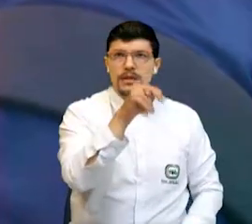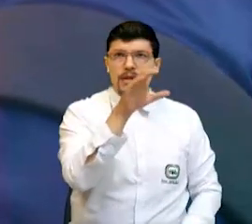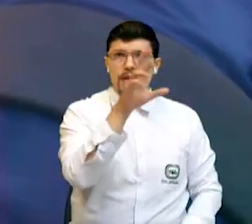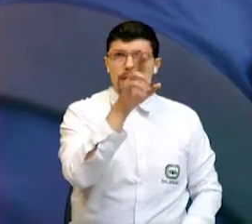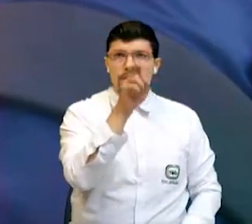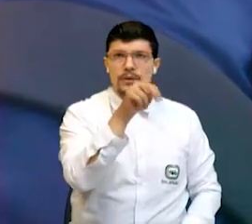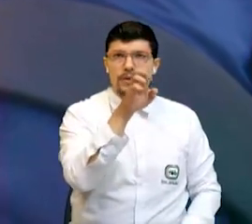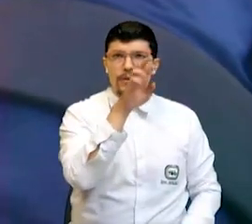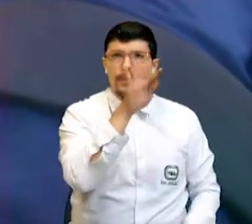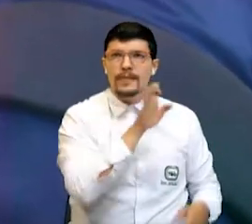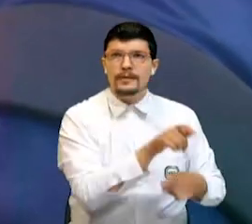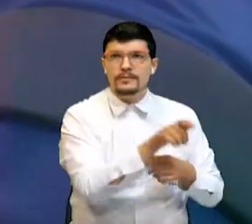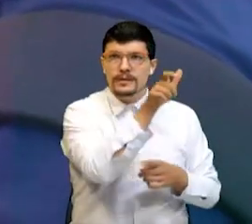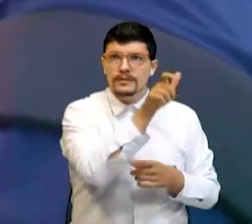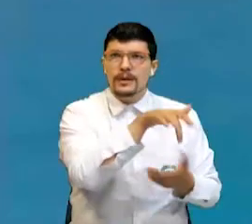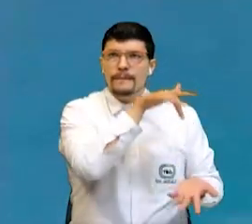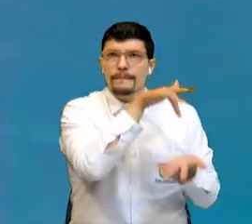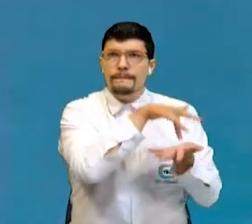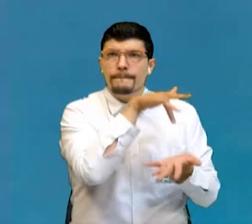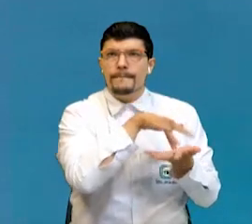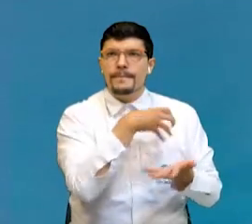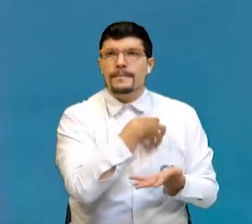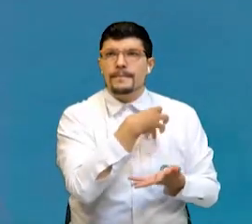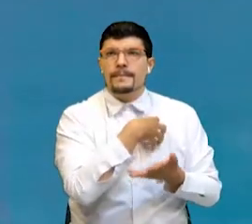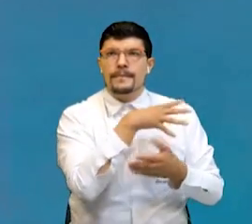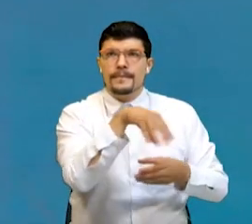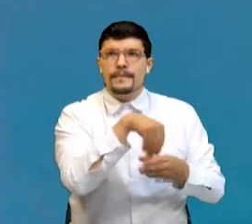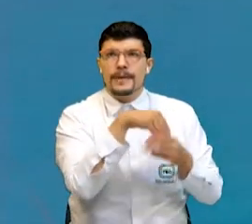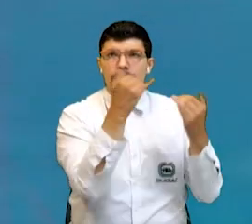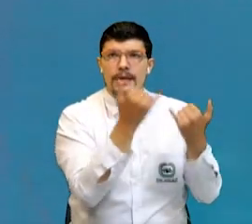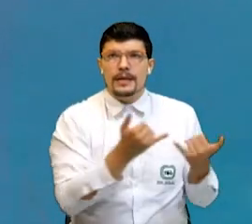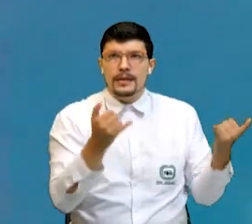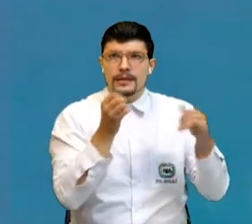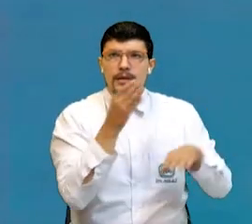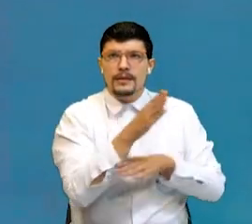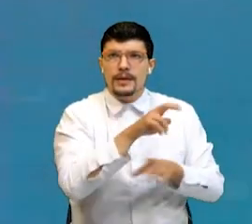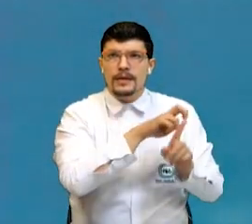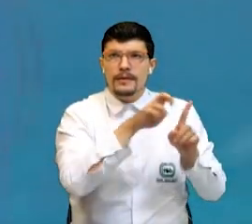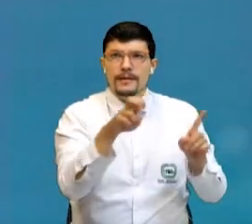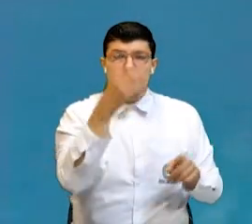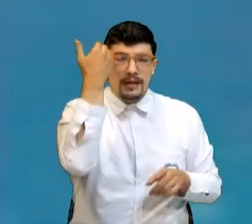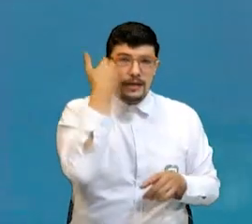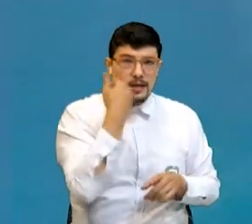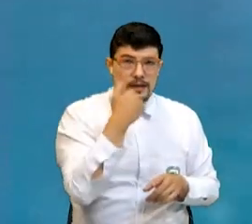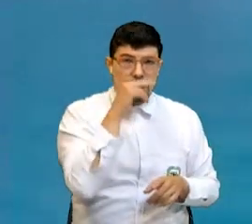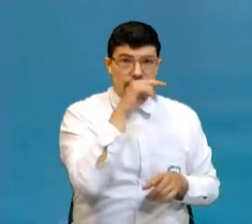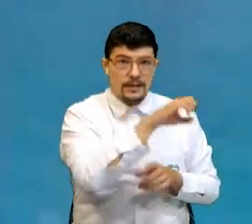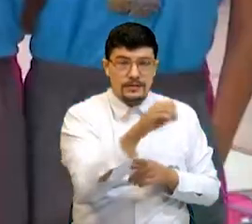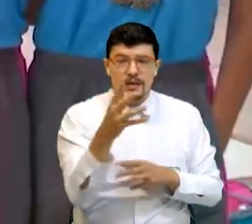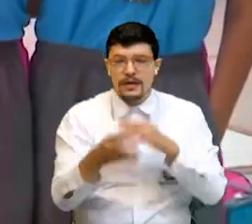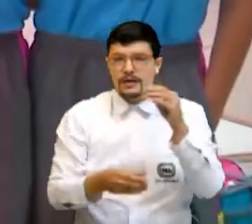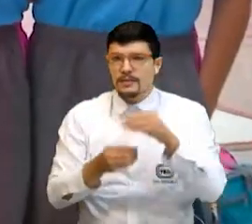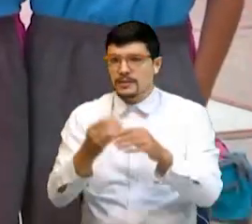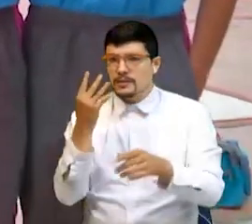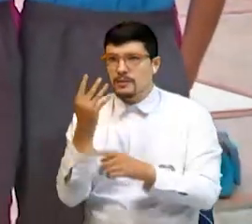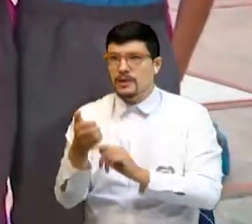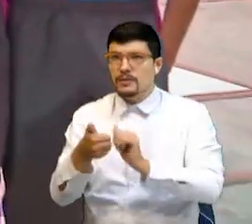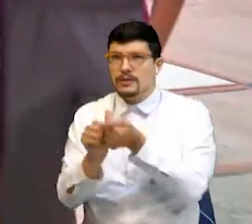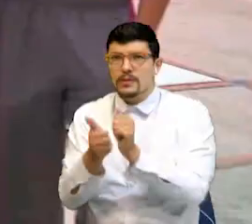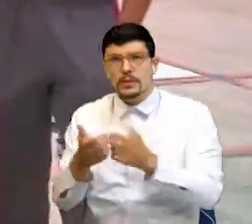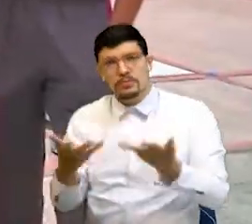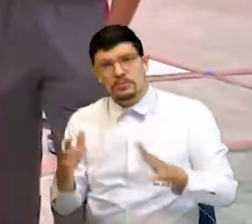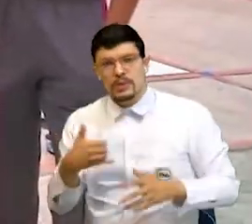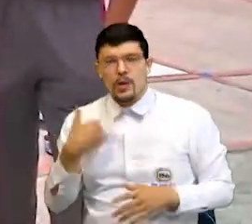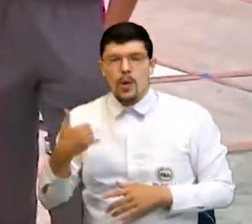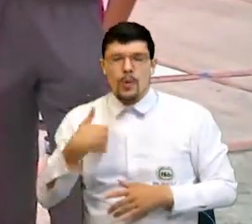riveros estará participando en el torneo interclubes con 10 niñas en la categoría infantil y 4 deportistas en la categoría